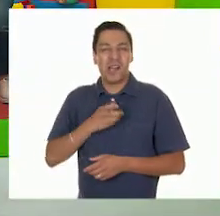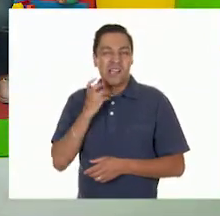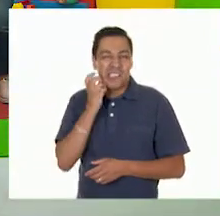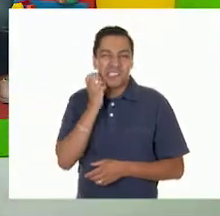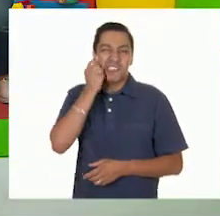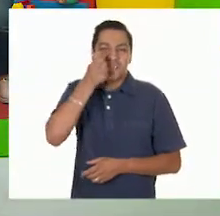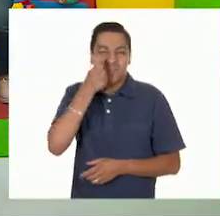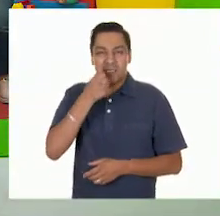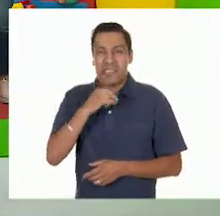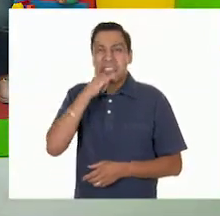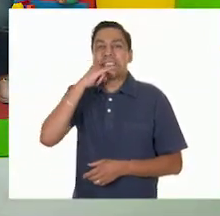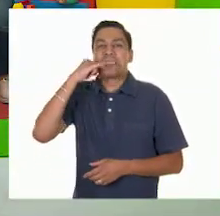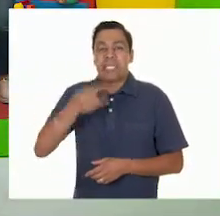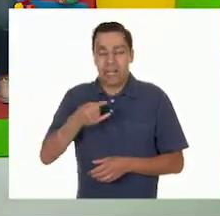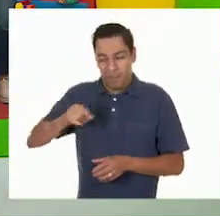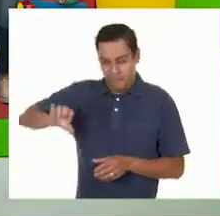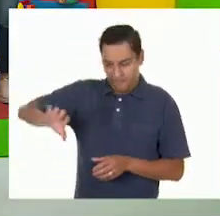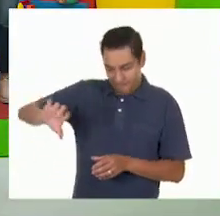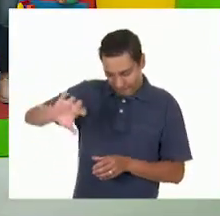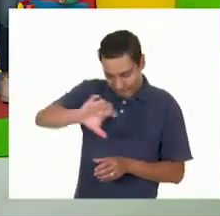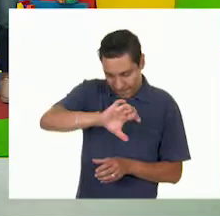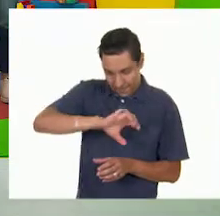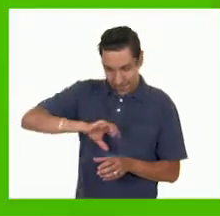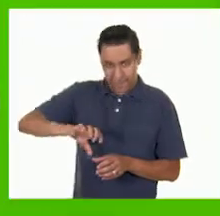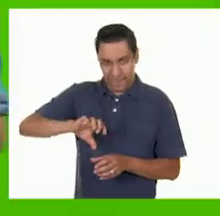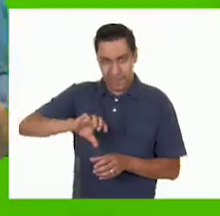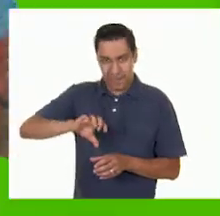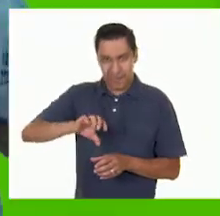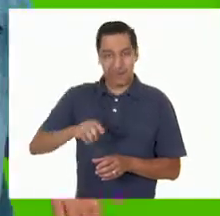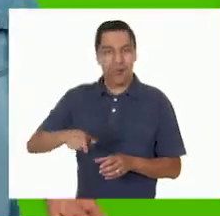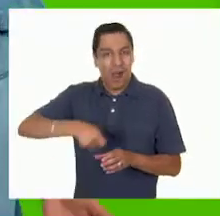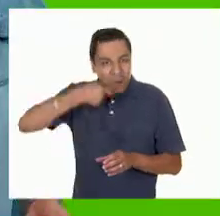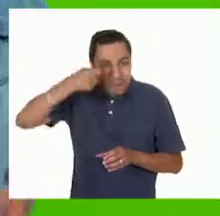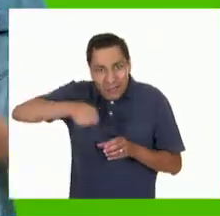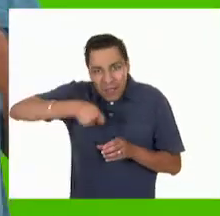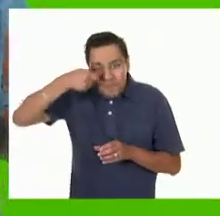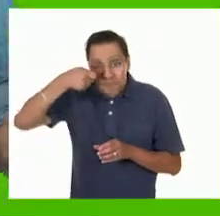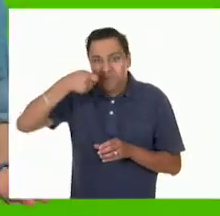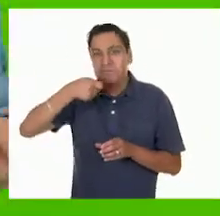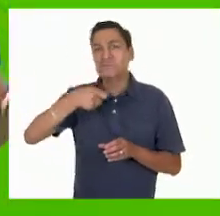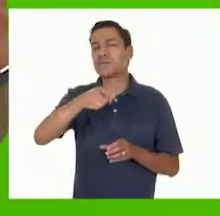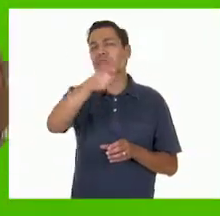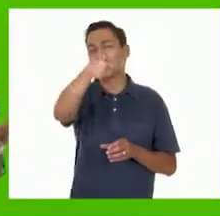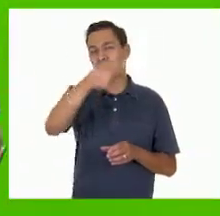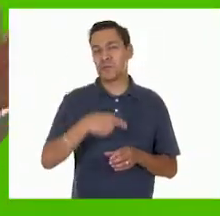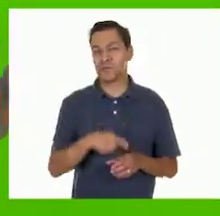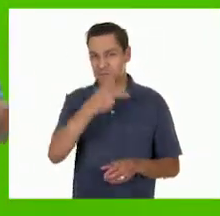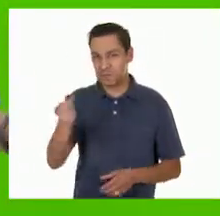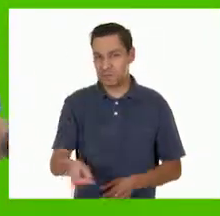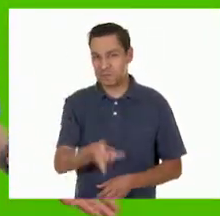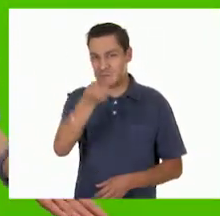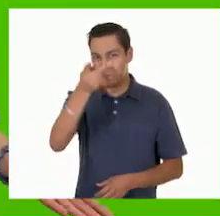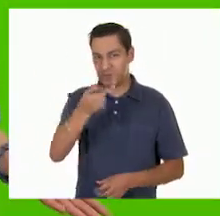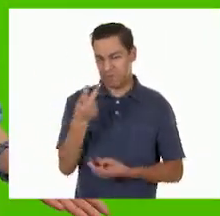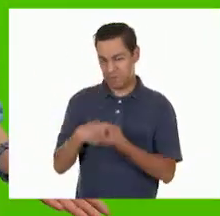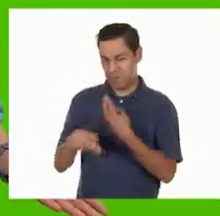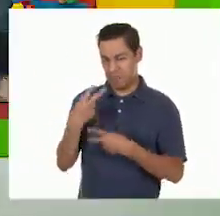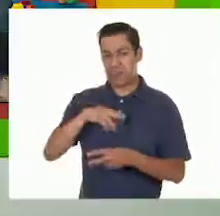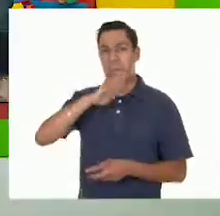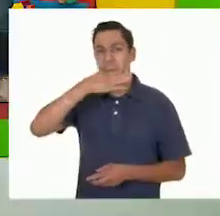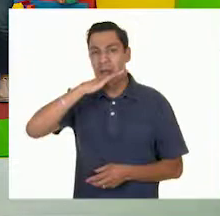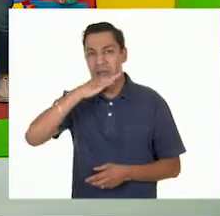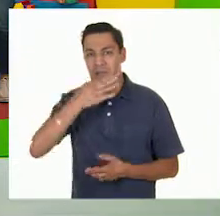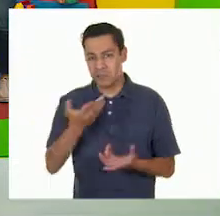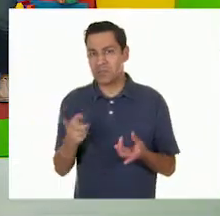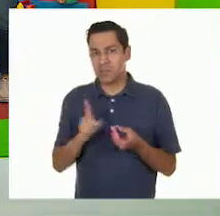chile pero del que no pica tanto estoy muy bien y a todo esto ustedes dos conocen el origen del maíz